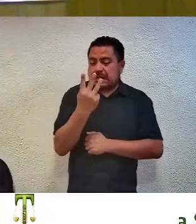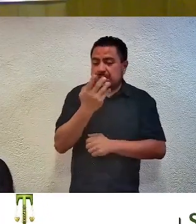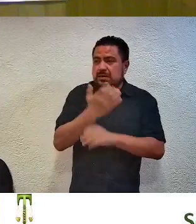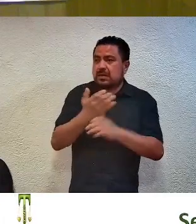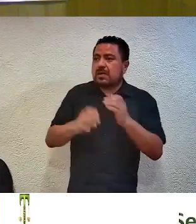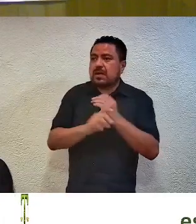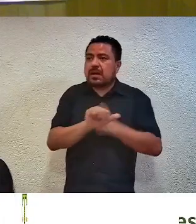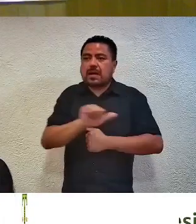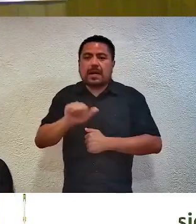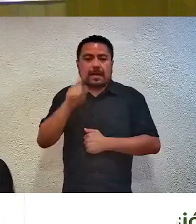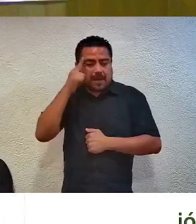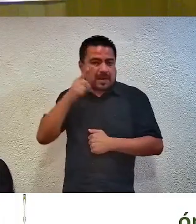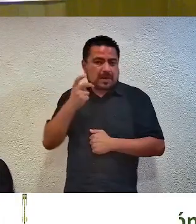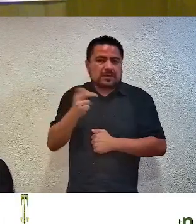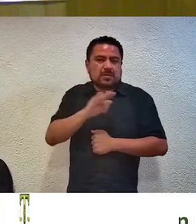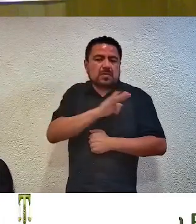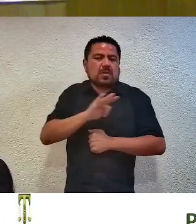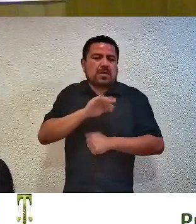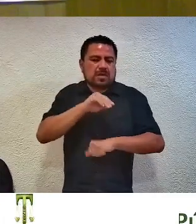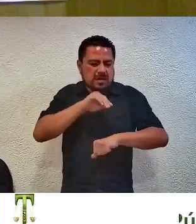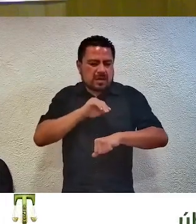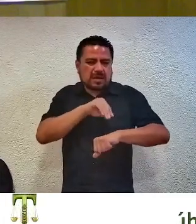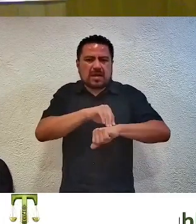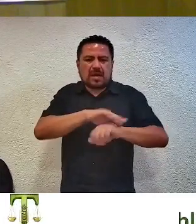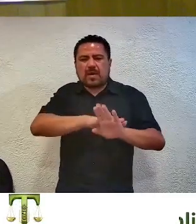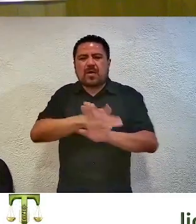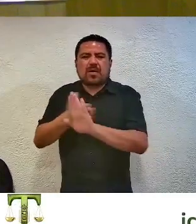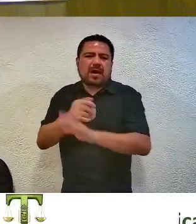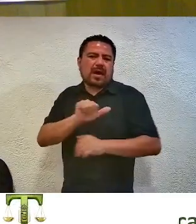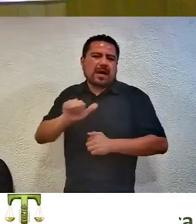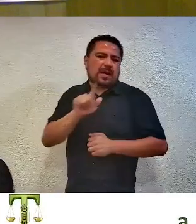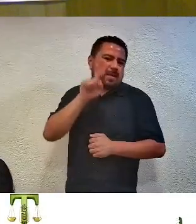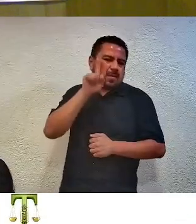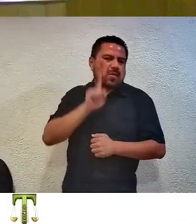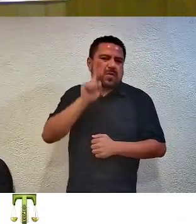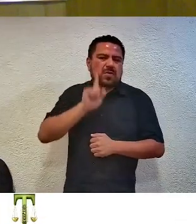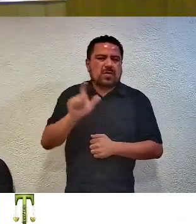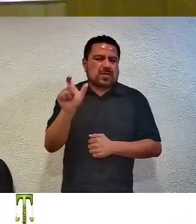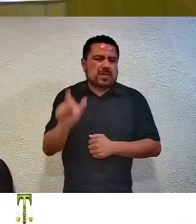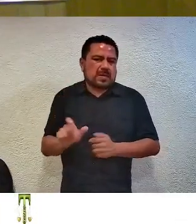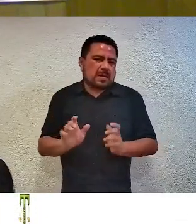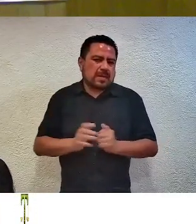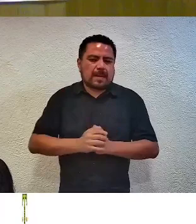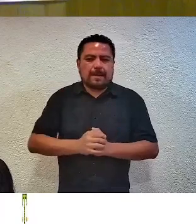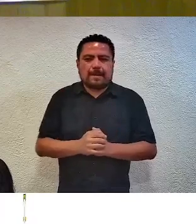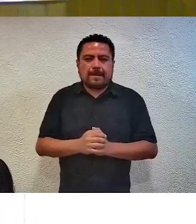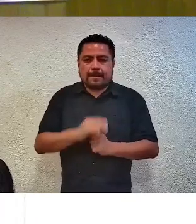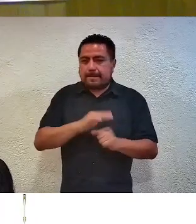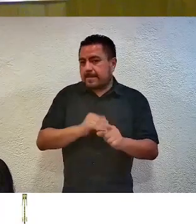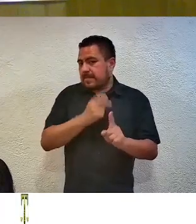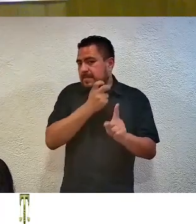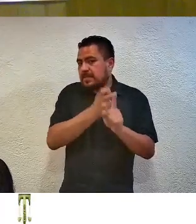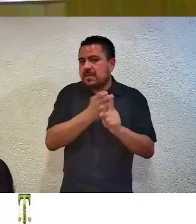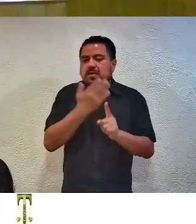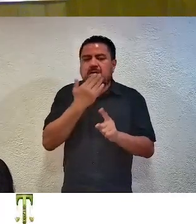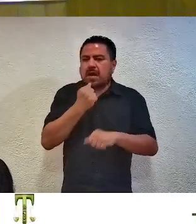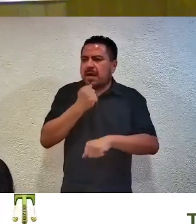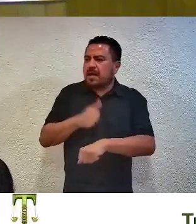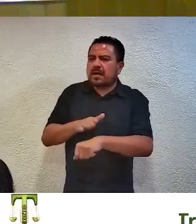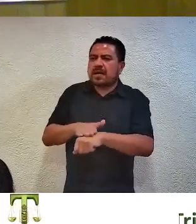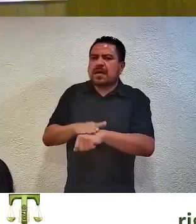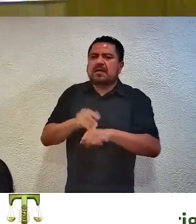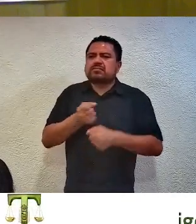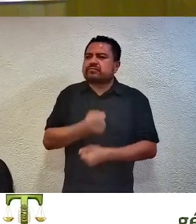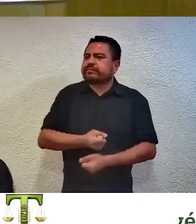elementos para que la conducta pudiera constituir violencia política contra las mujeres en razón de género. Ello porque no advirtió que las